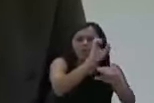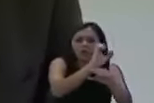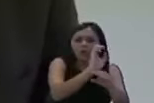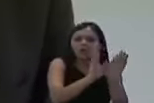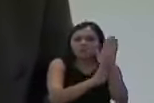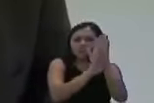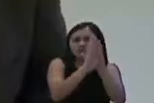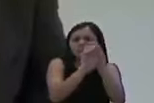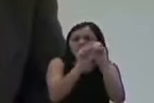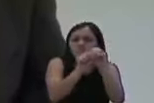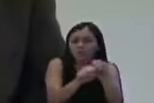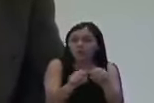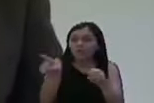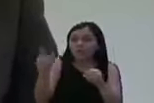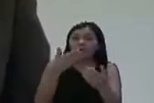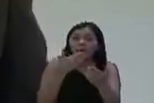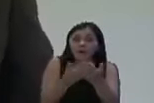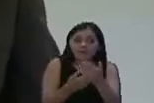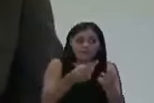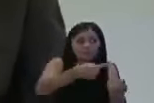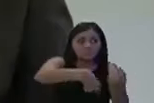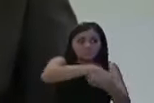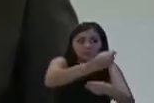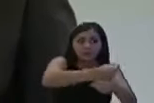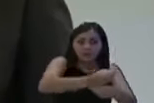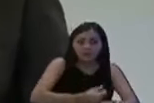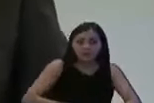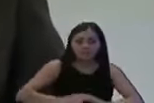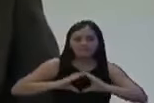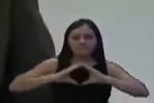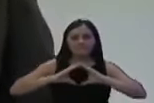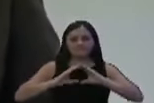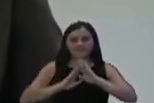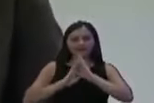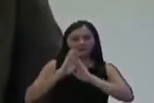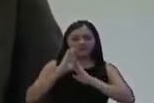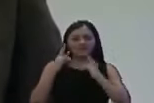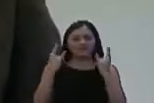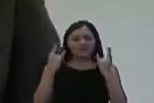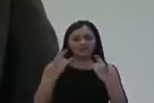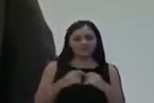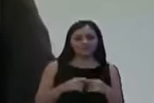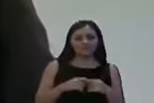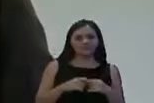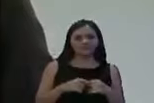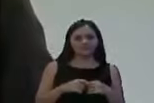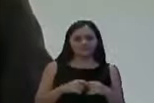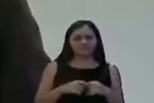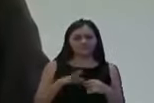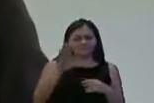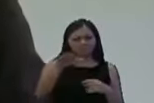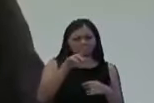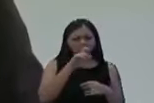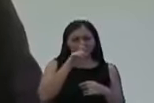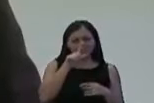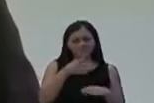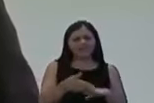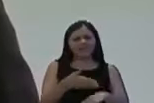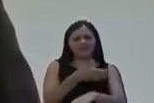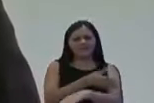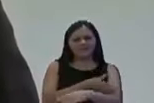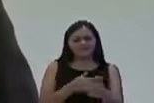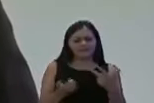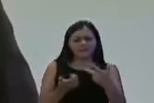que le permitió acumular esa riqueza Por qué no salían de luto cuando había la tercerización